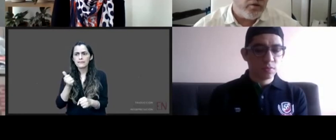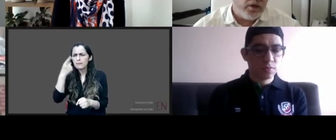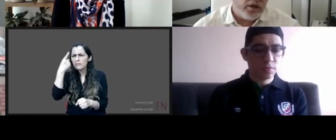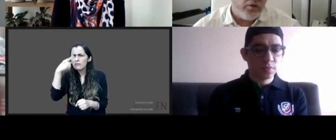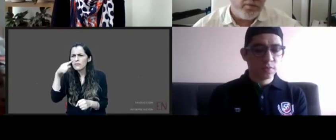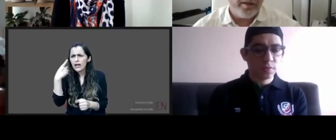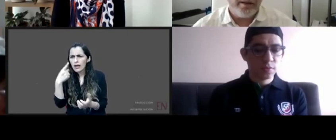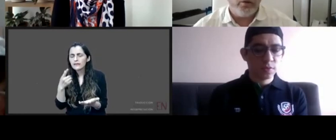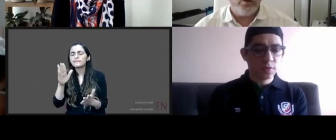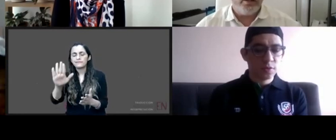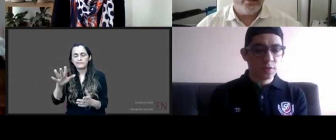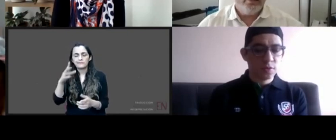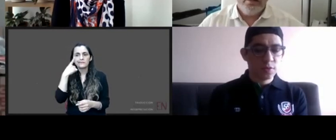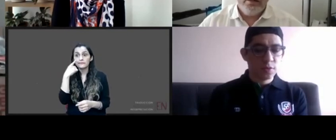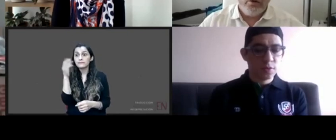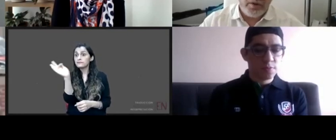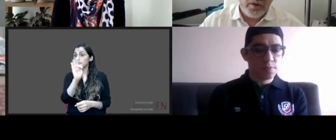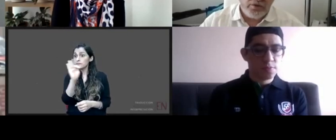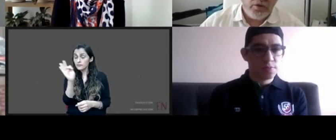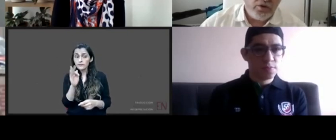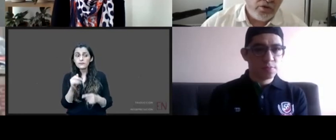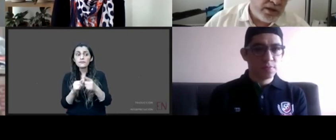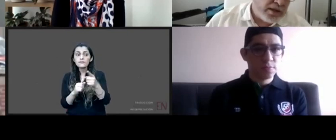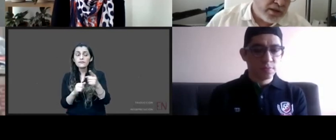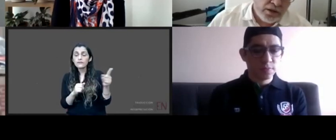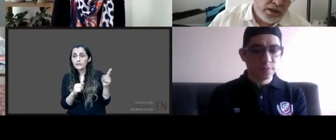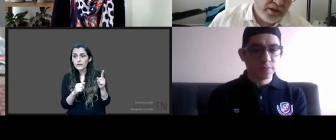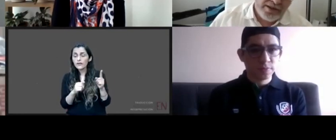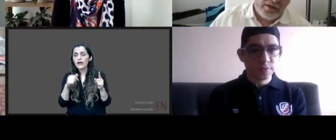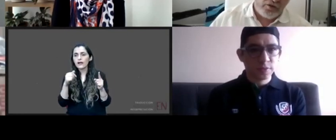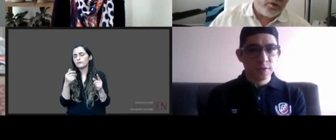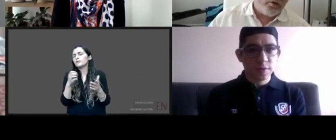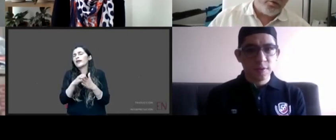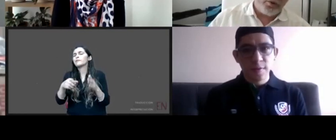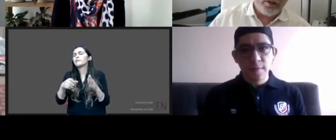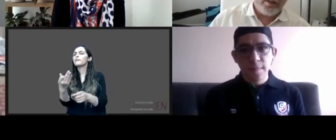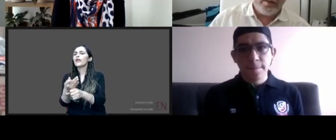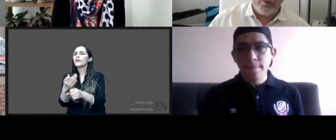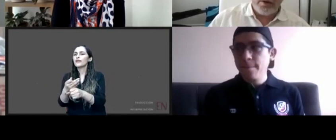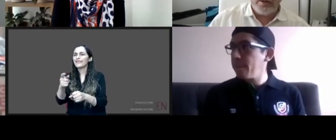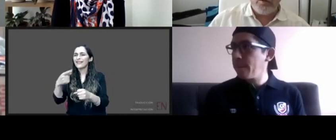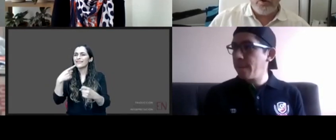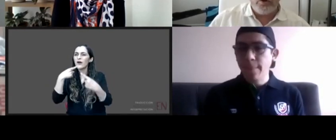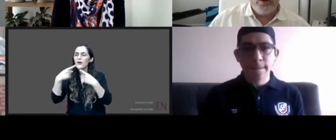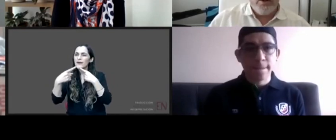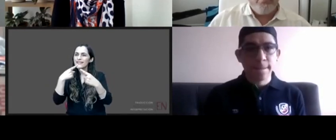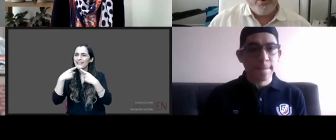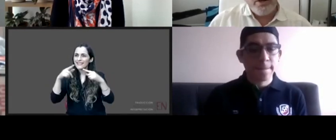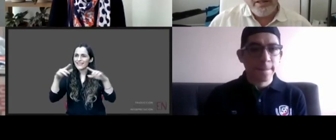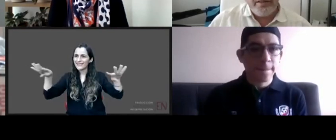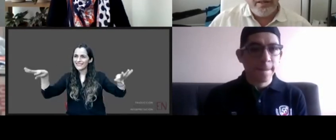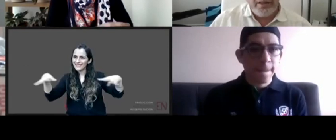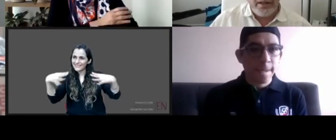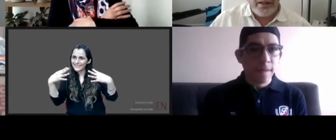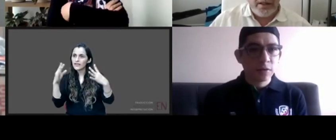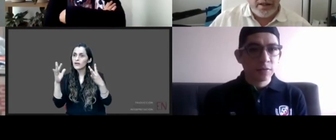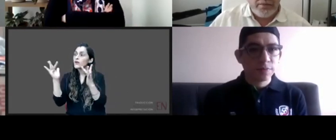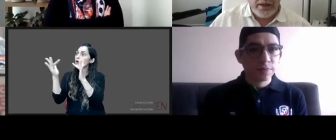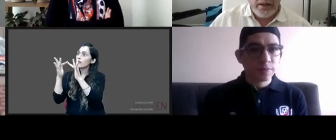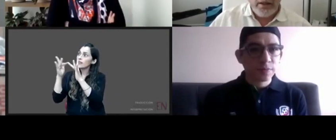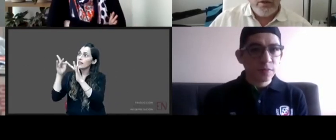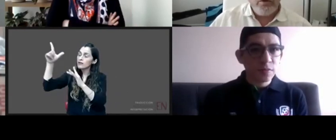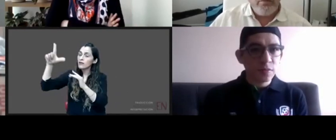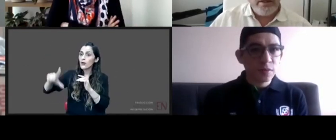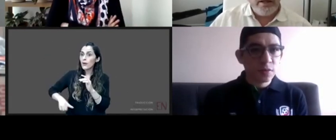esta conversatoria, conversatorio o las direcciones correspondientes de gobernación pueden incidir en el